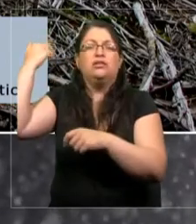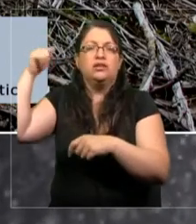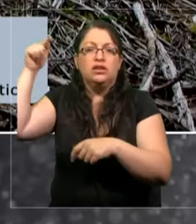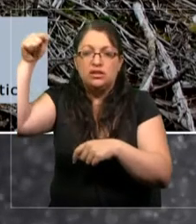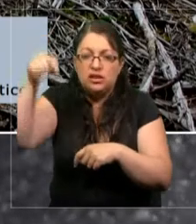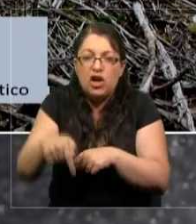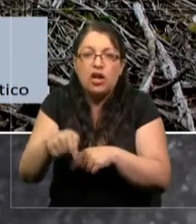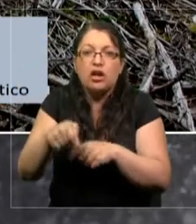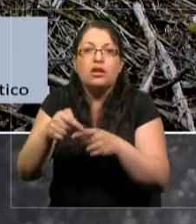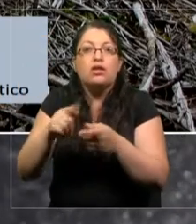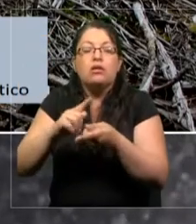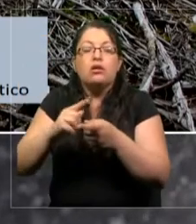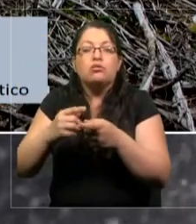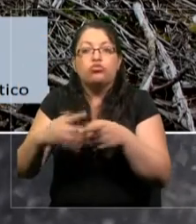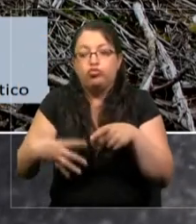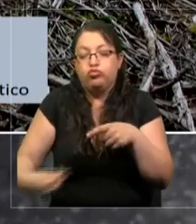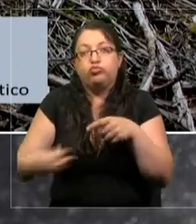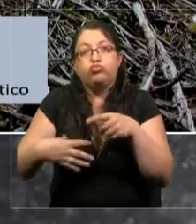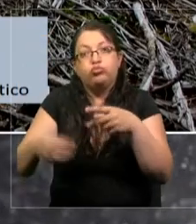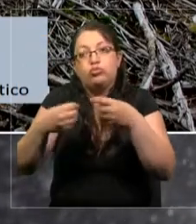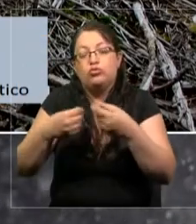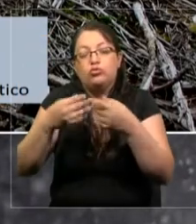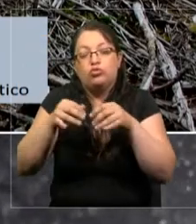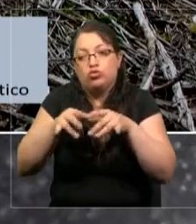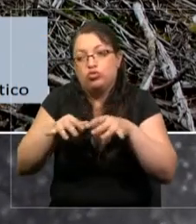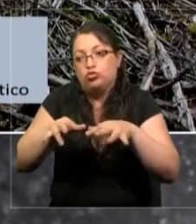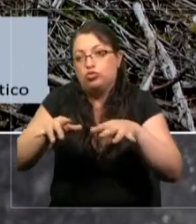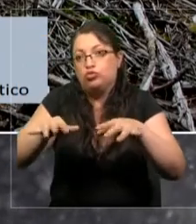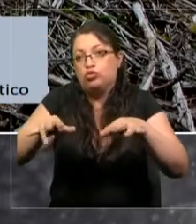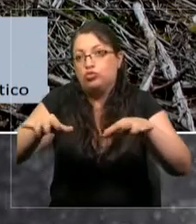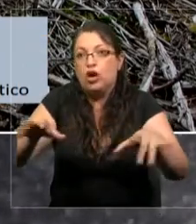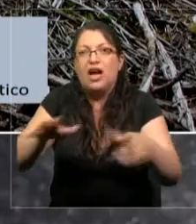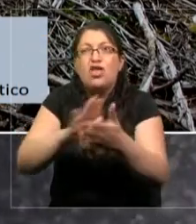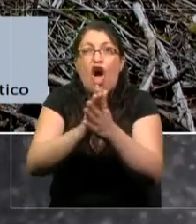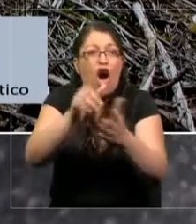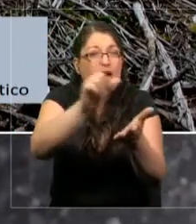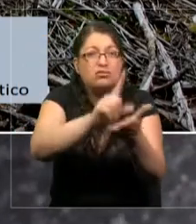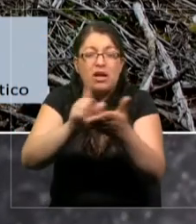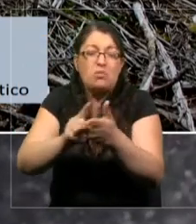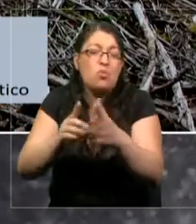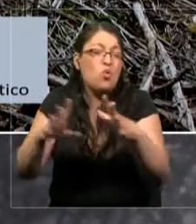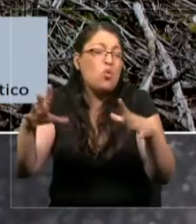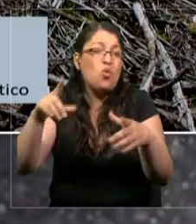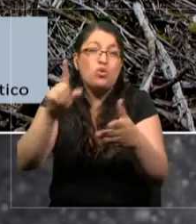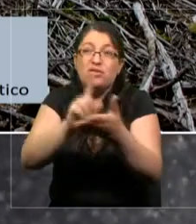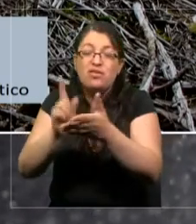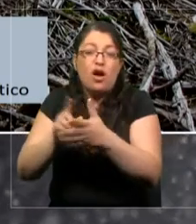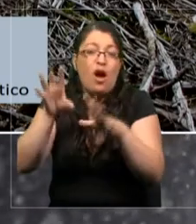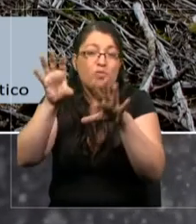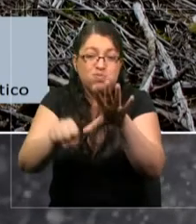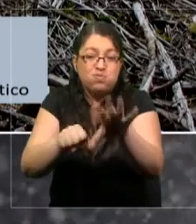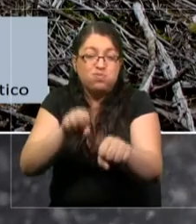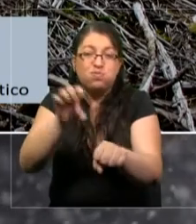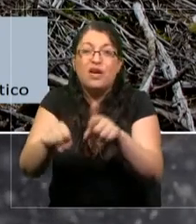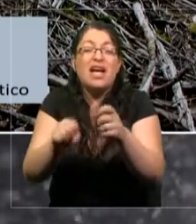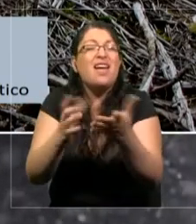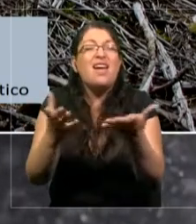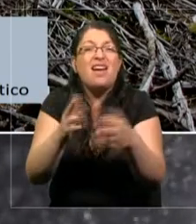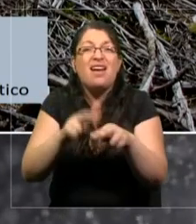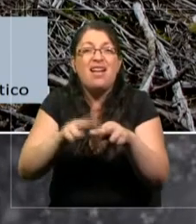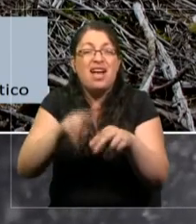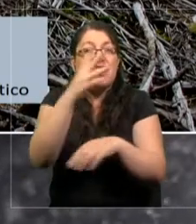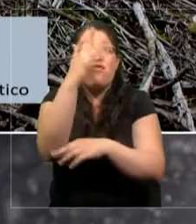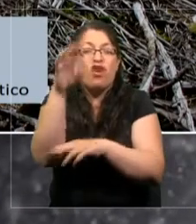se han reproducido y han colonizado e impactado gran parte de las cuencas que existen en tierra del fuego destruyendo